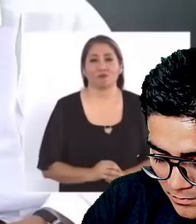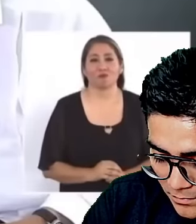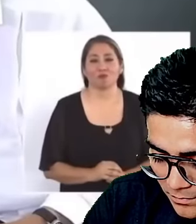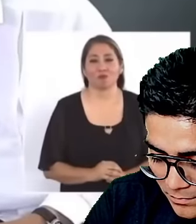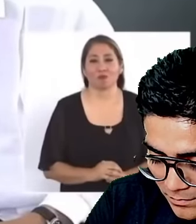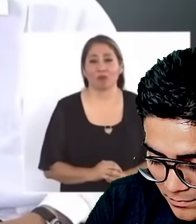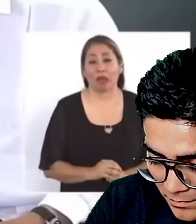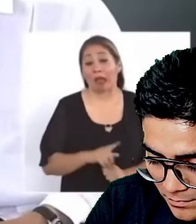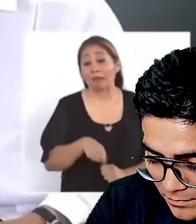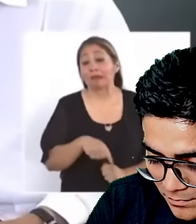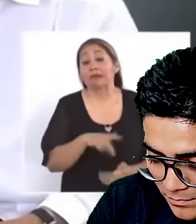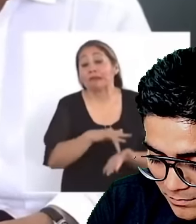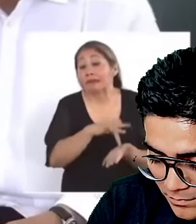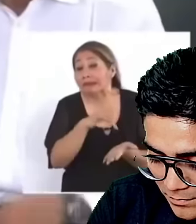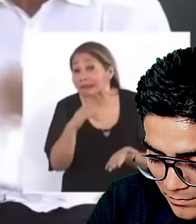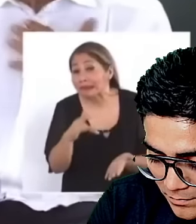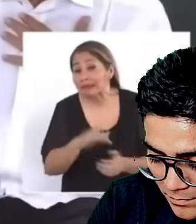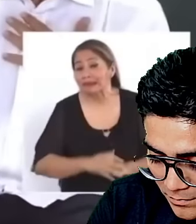Y